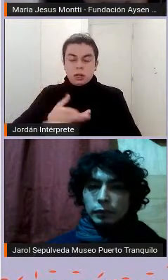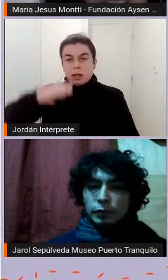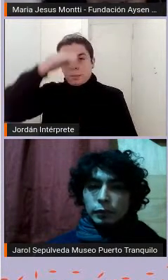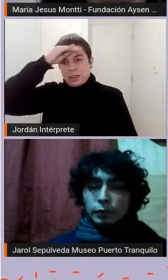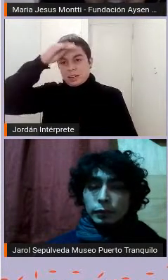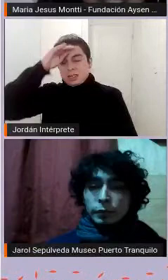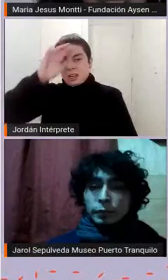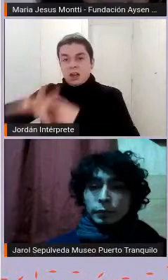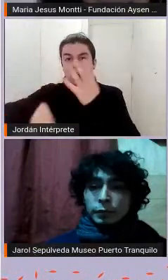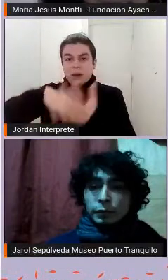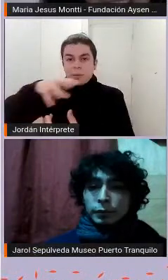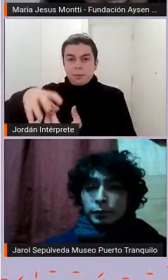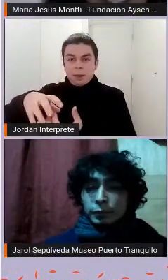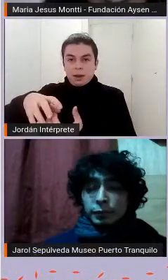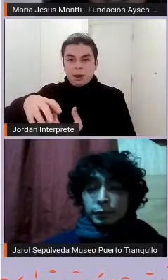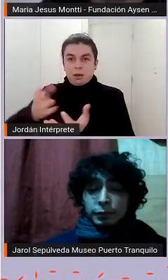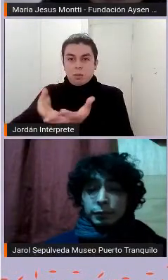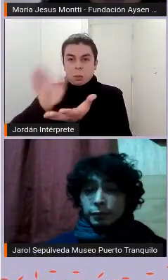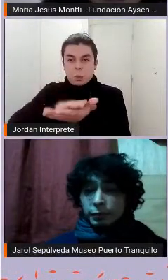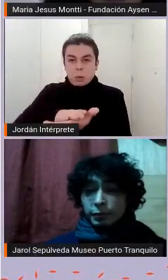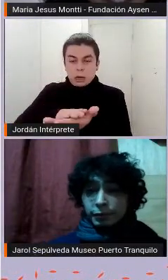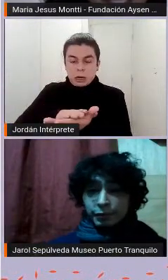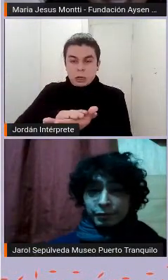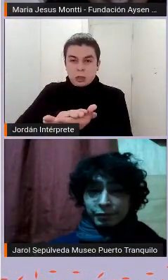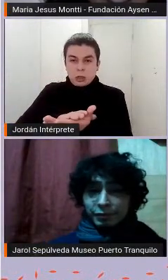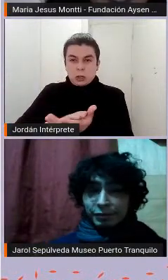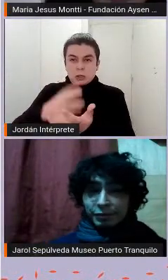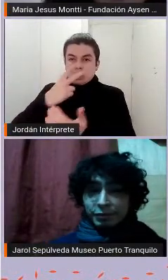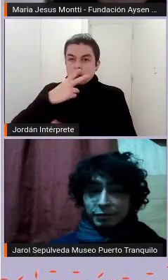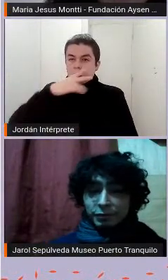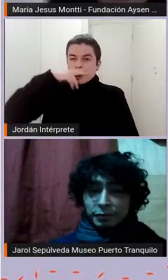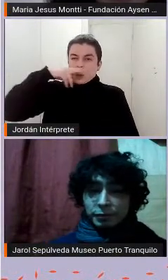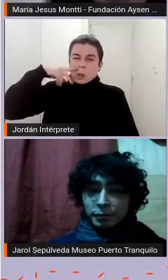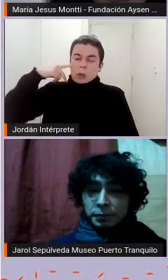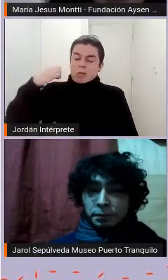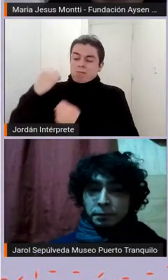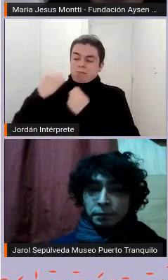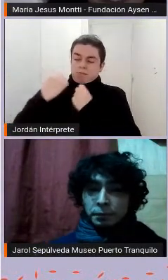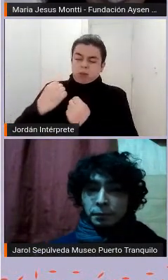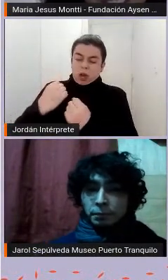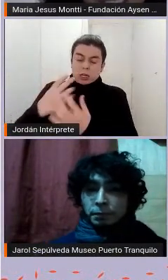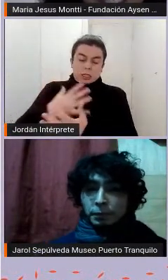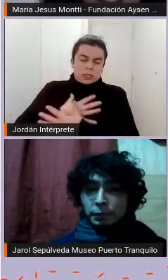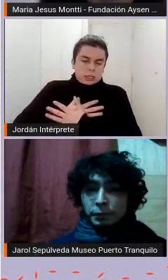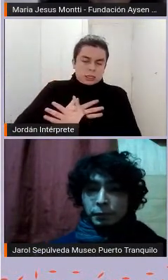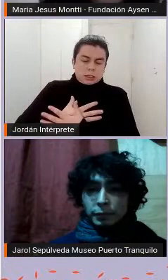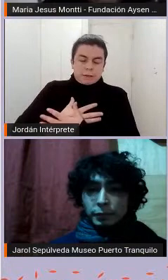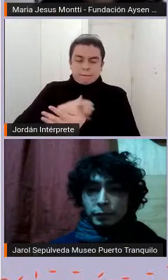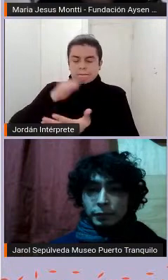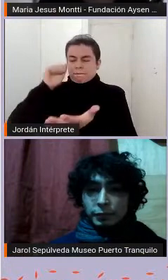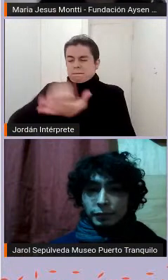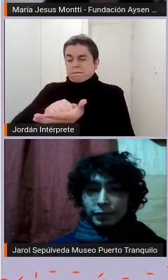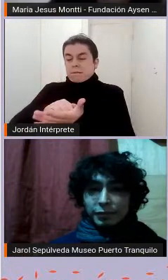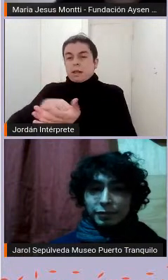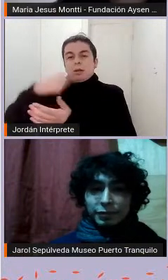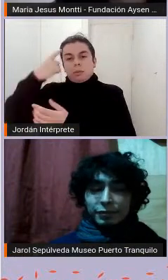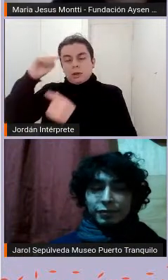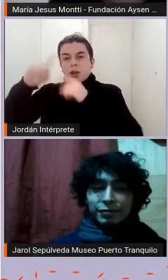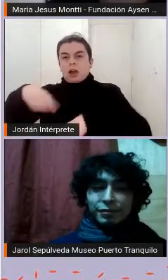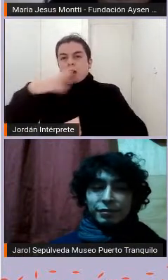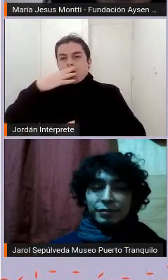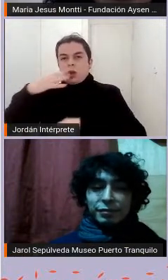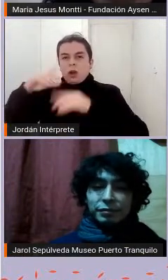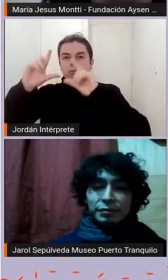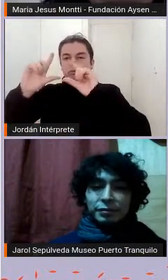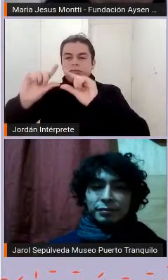ballena, el olor era increíblemente fuerte y ahora ya podemos decir que ya casi